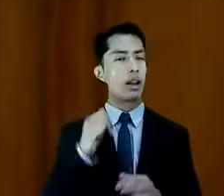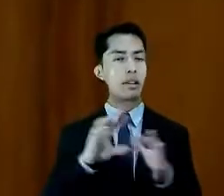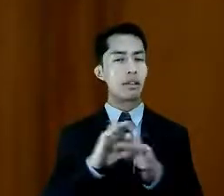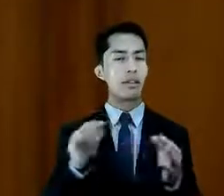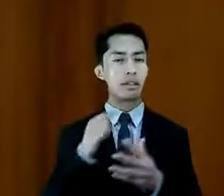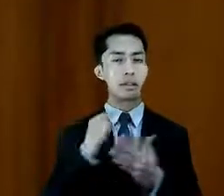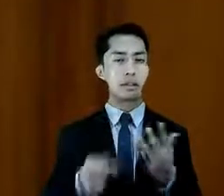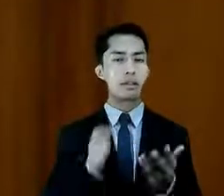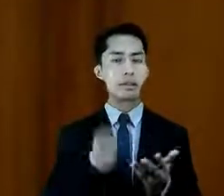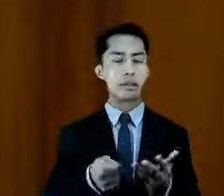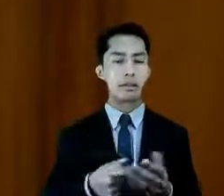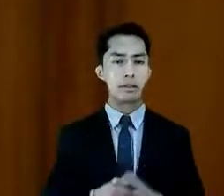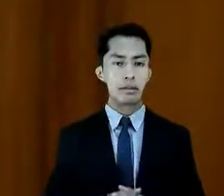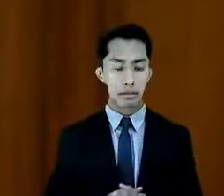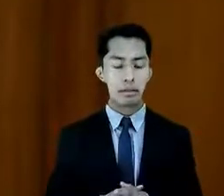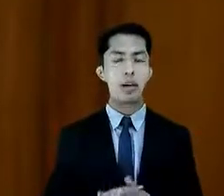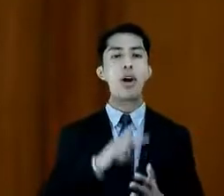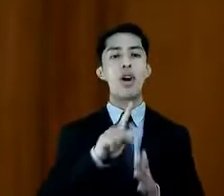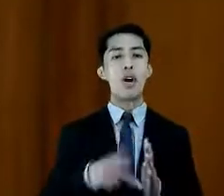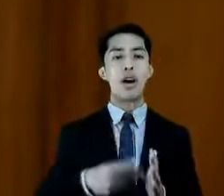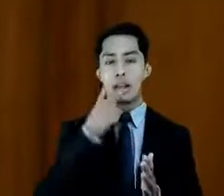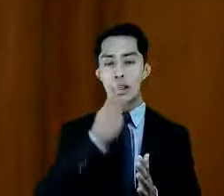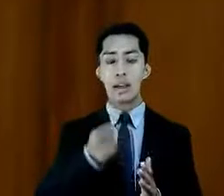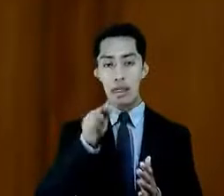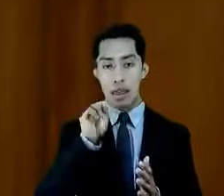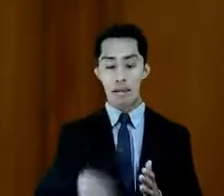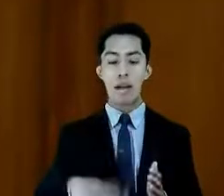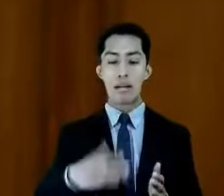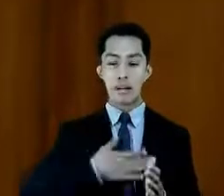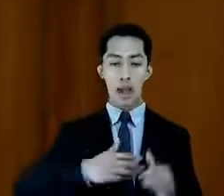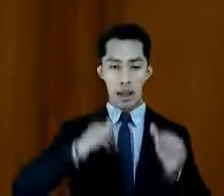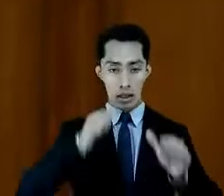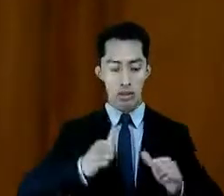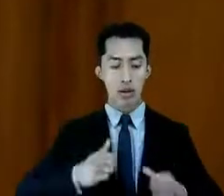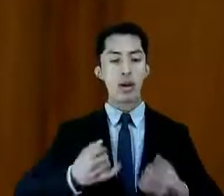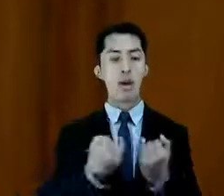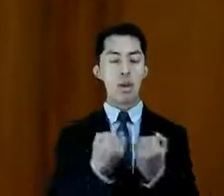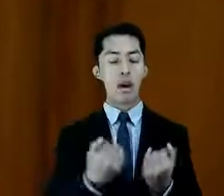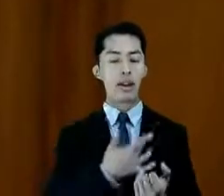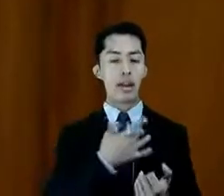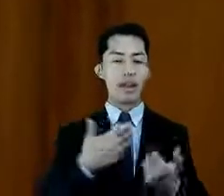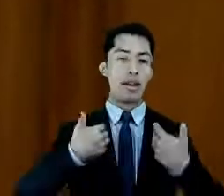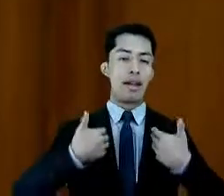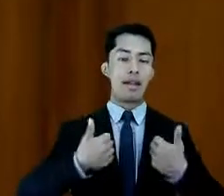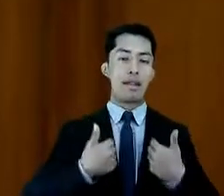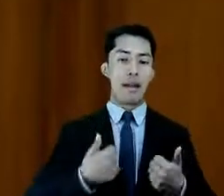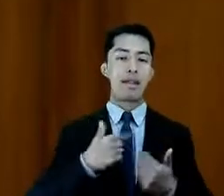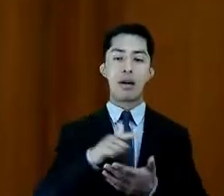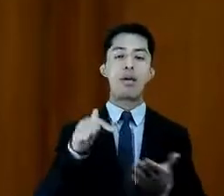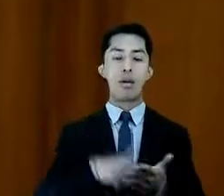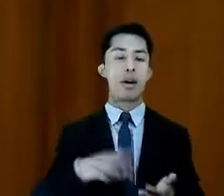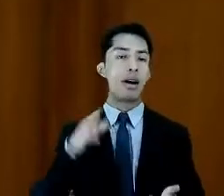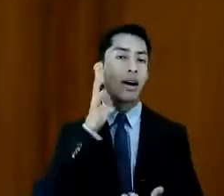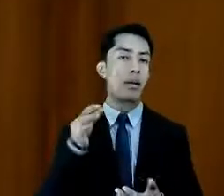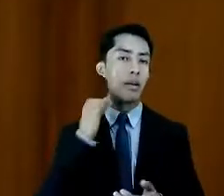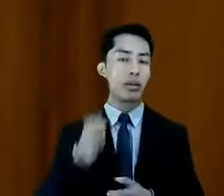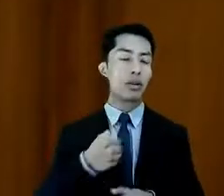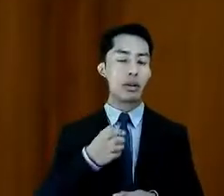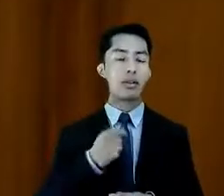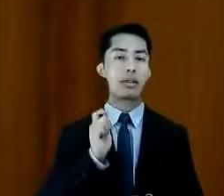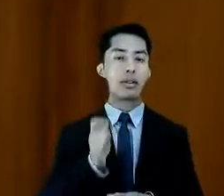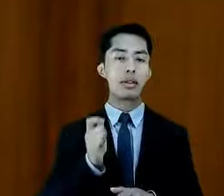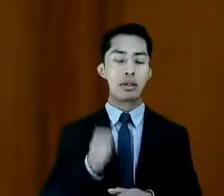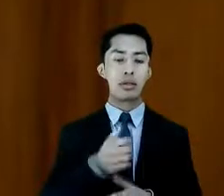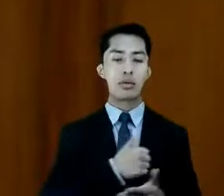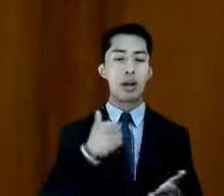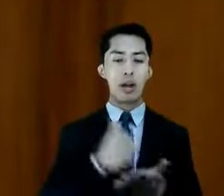siguiente. Reitero usted la seguridad de mi atención y distinguida consideración dado en el Palacio del Poder Ejecutivo en